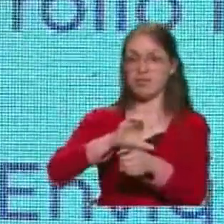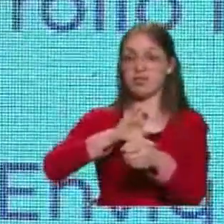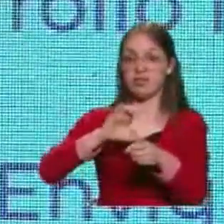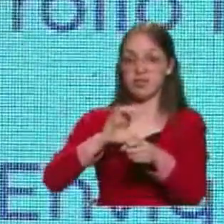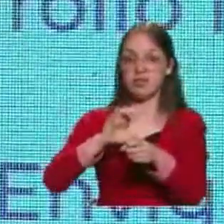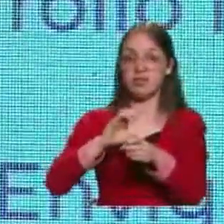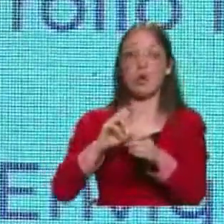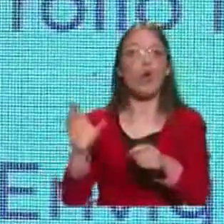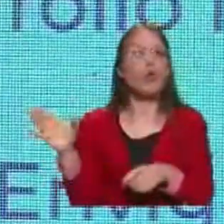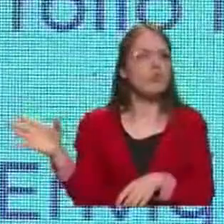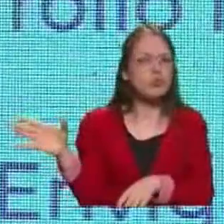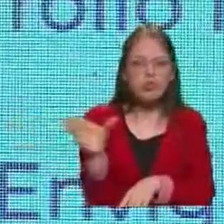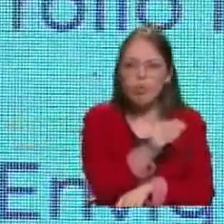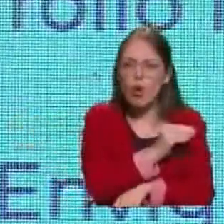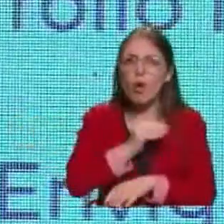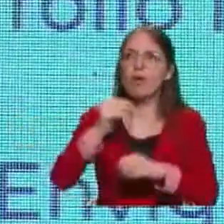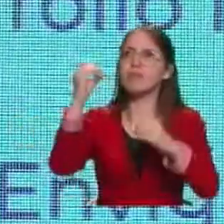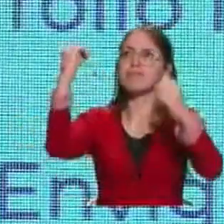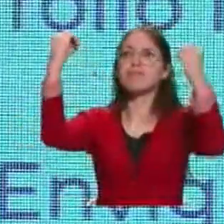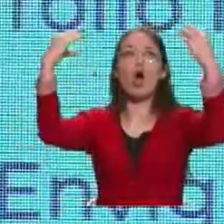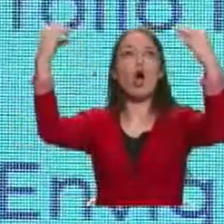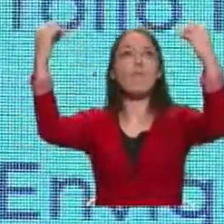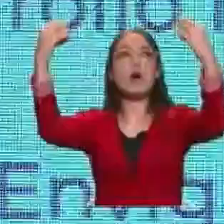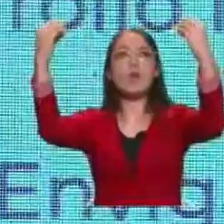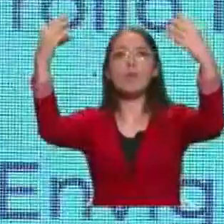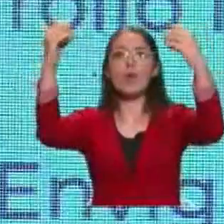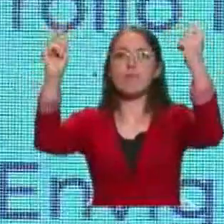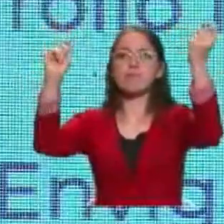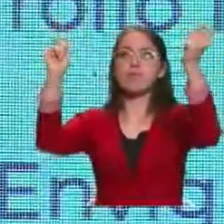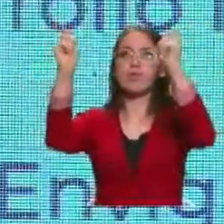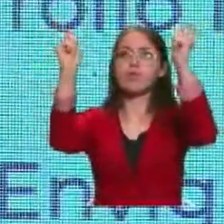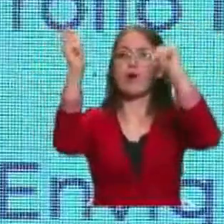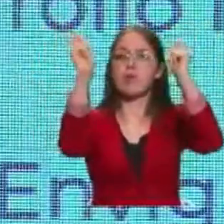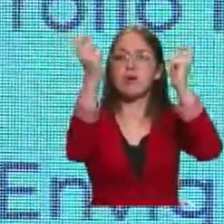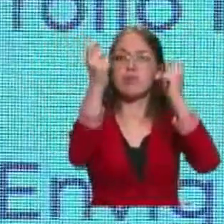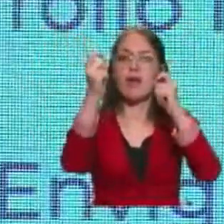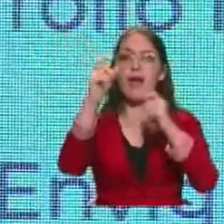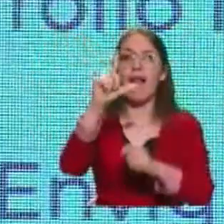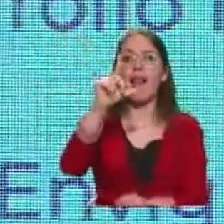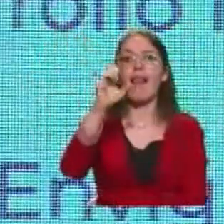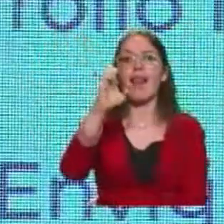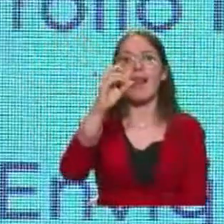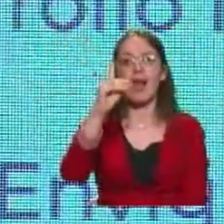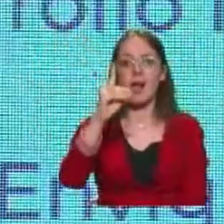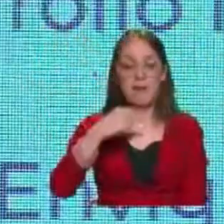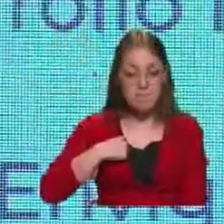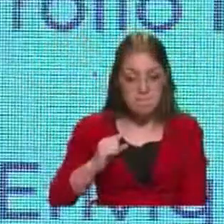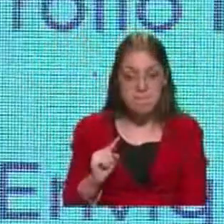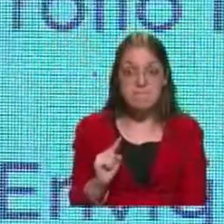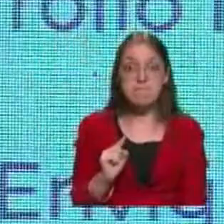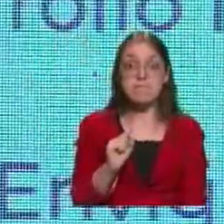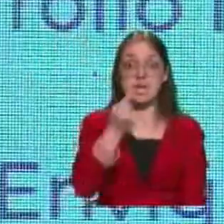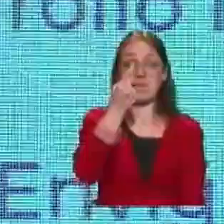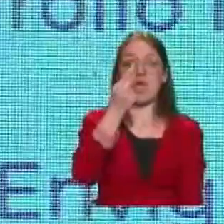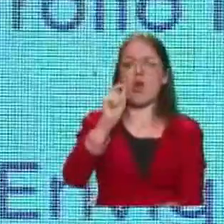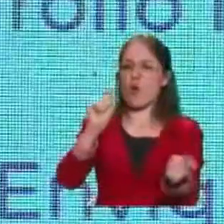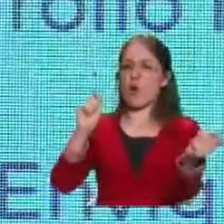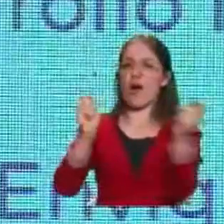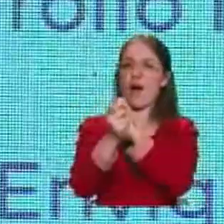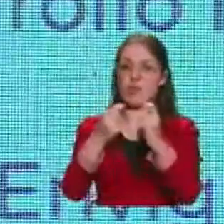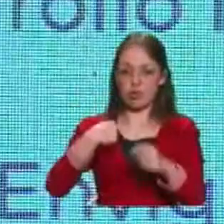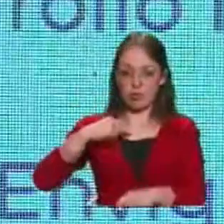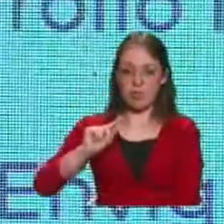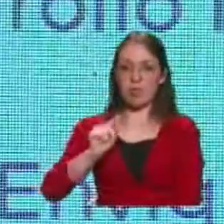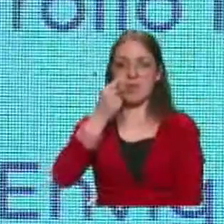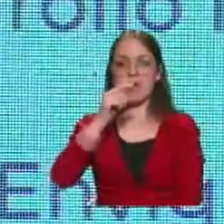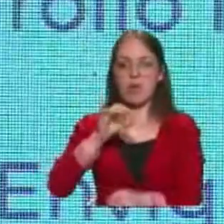del municipio pública se va a modernizar por iluminación led seremos el primer municipio del área metropolitana en hacerla también con